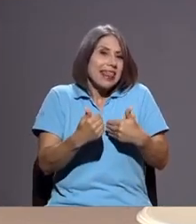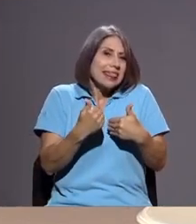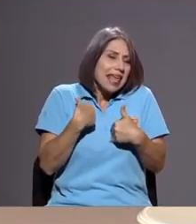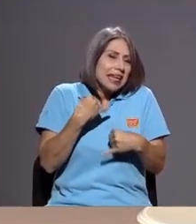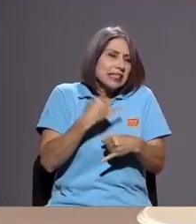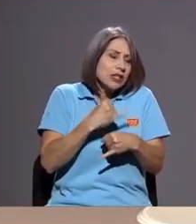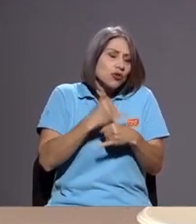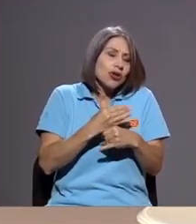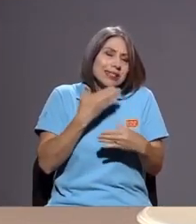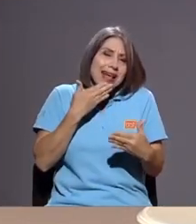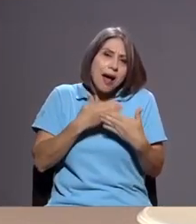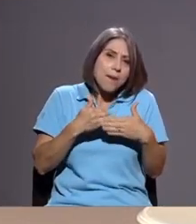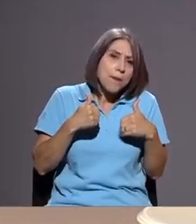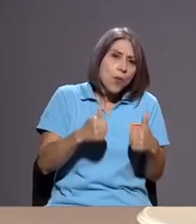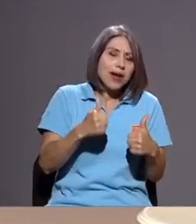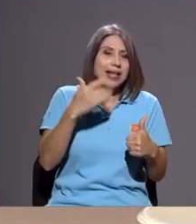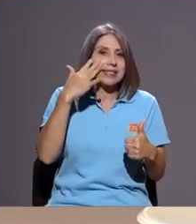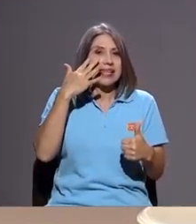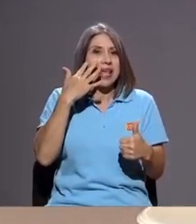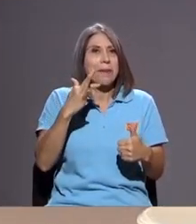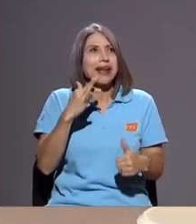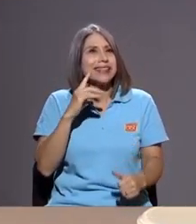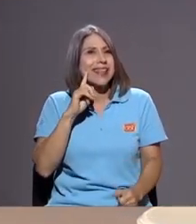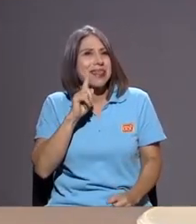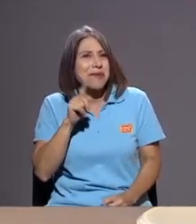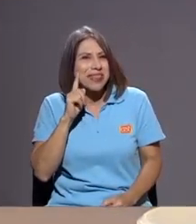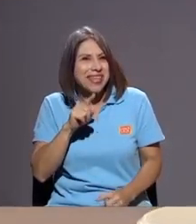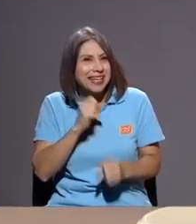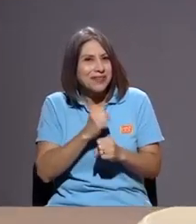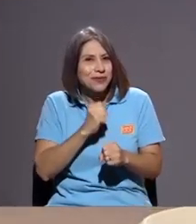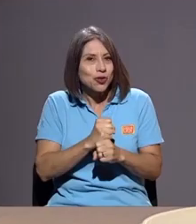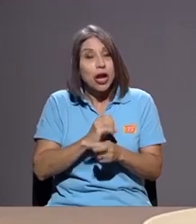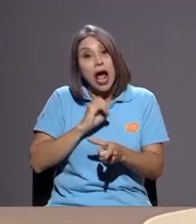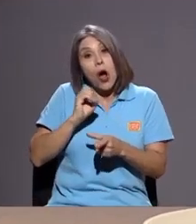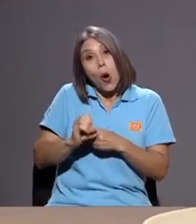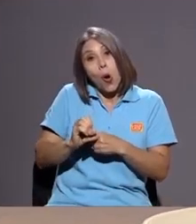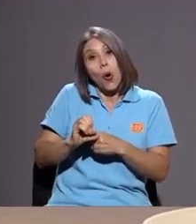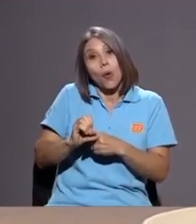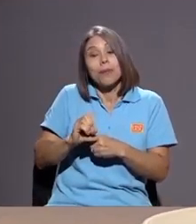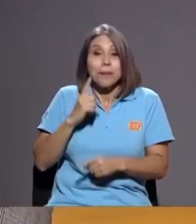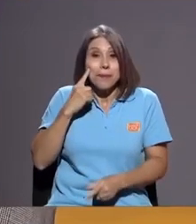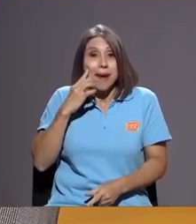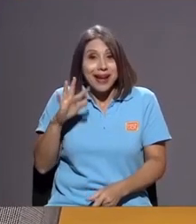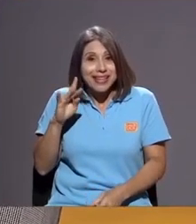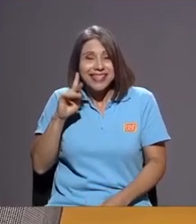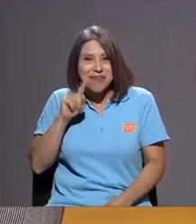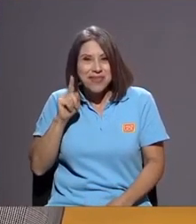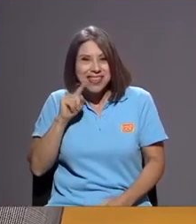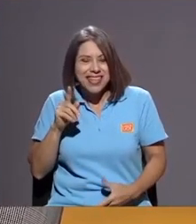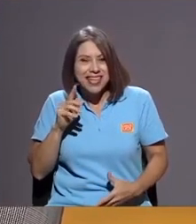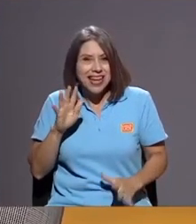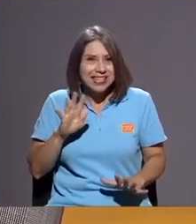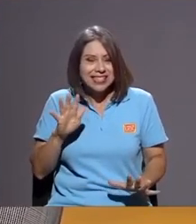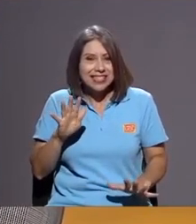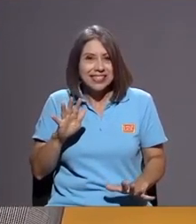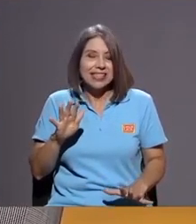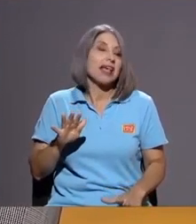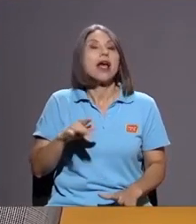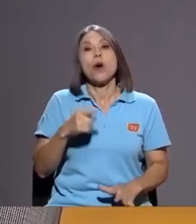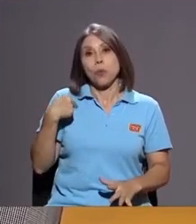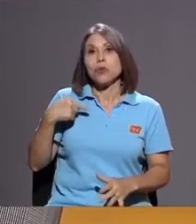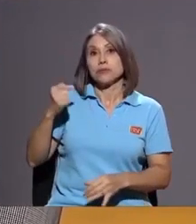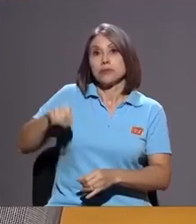buenas que parece de mentiras y funciona, o parece de mentiras? No, tiene instituciones muy buenas